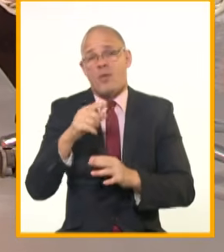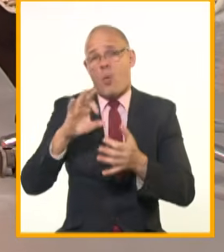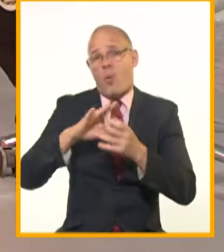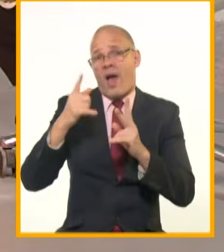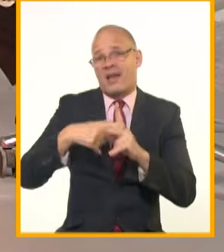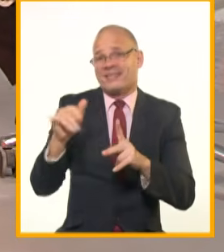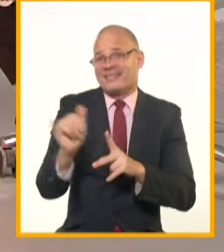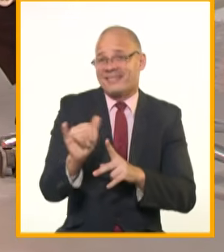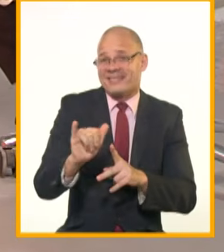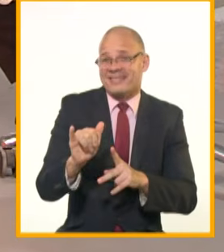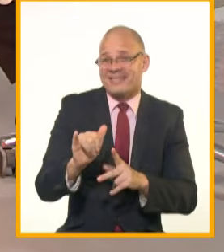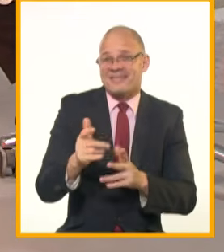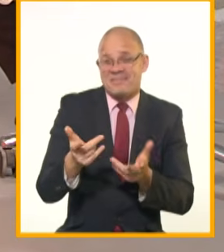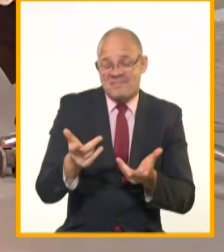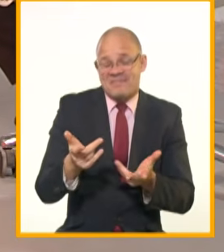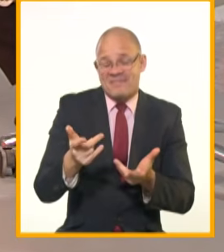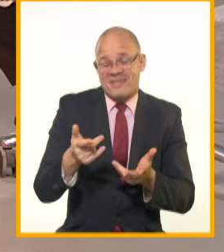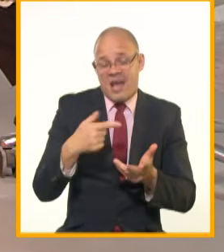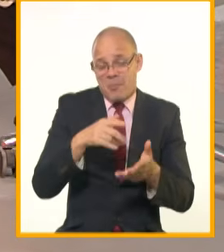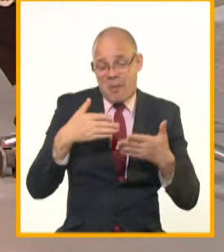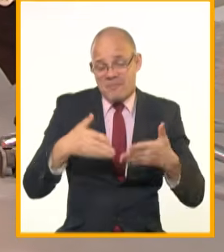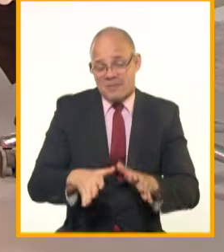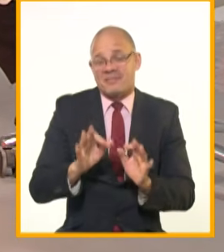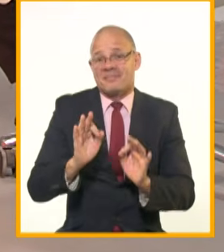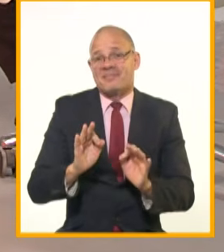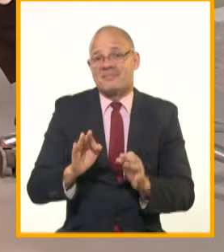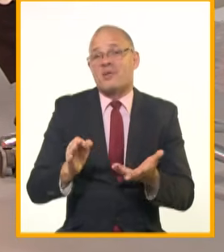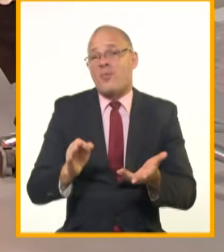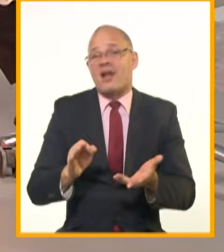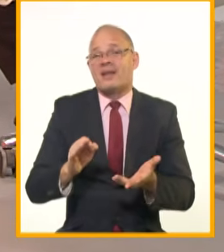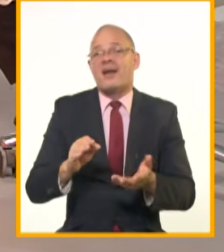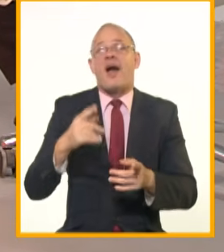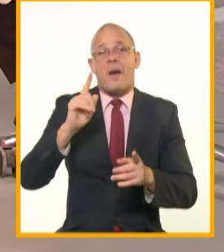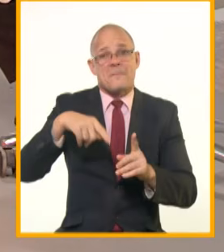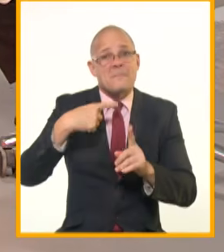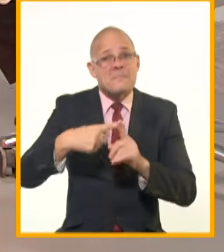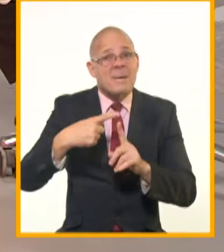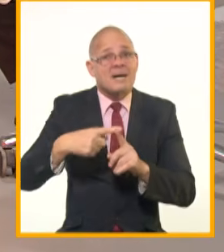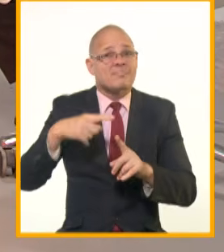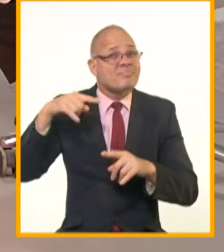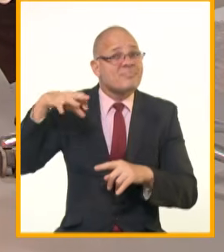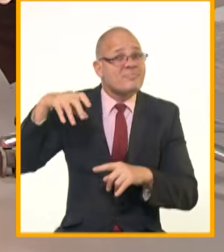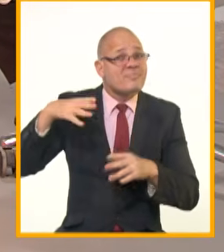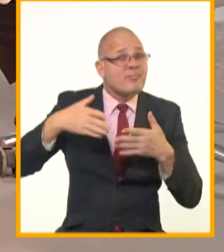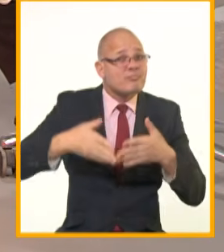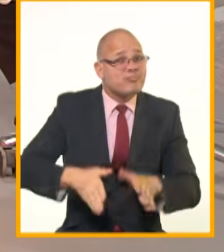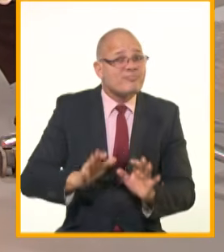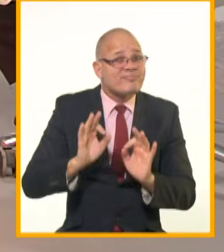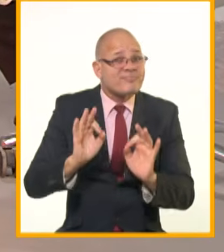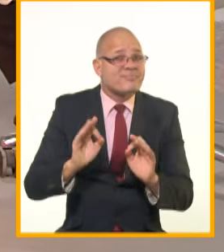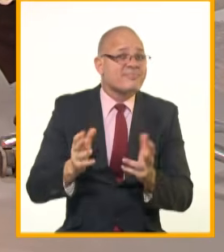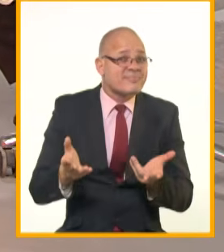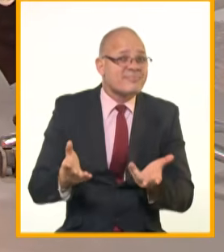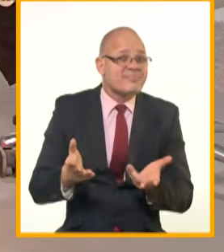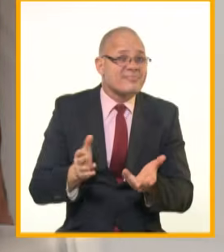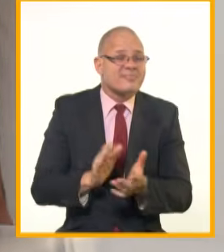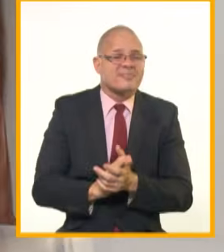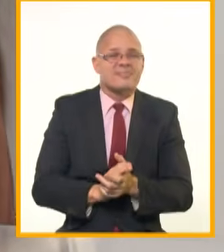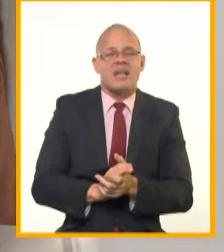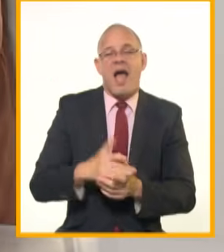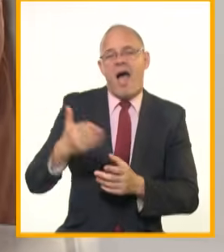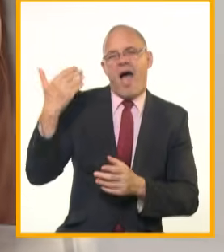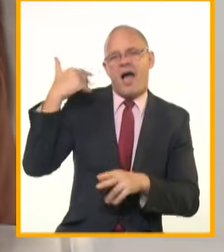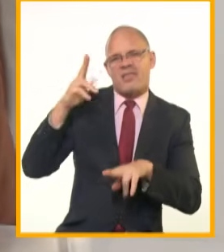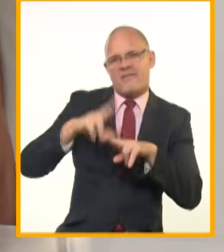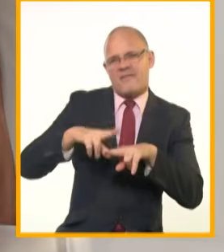es de Artemisa también, fue presidente de Guanajay. Y pinareño también. Y pinareño, nació pinareño. Entonces, La Habana era una provincia muy